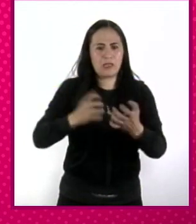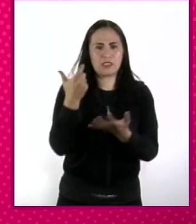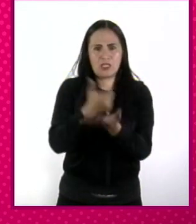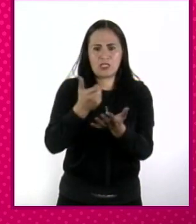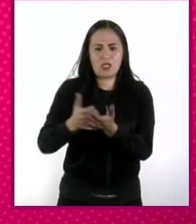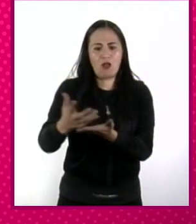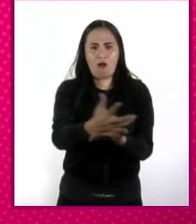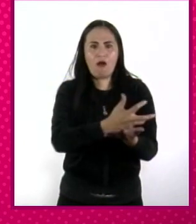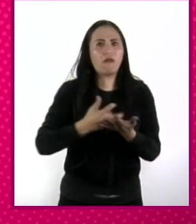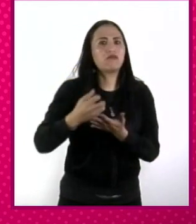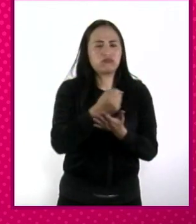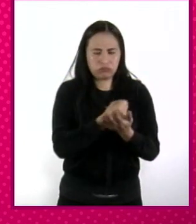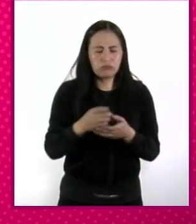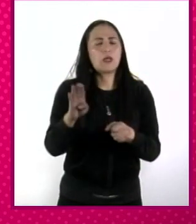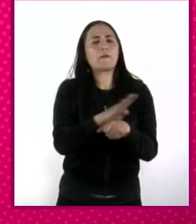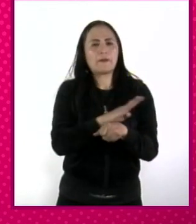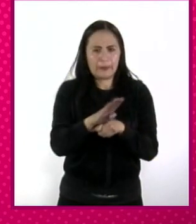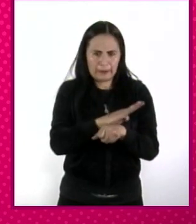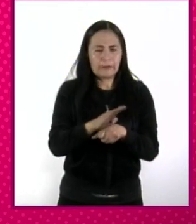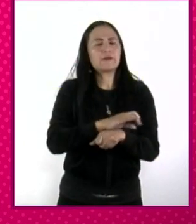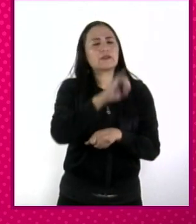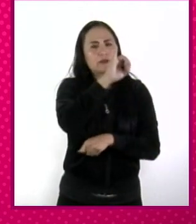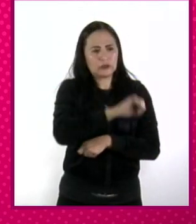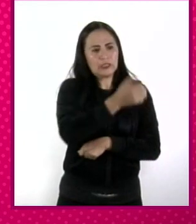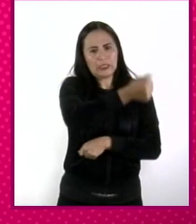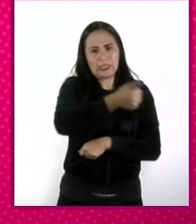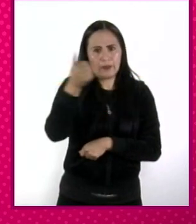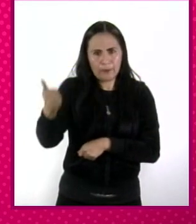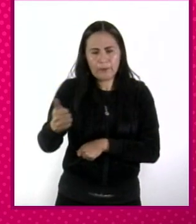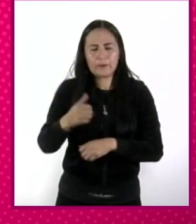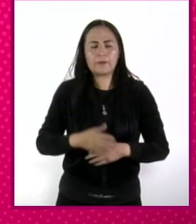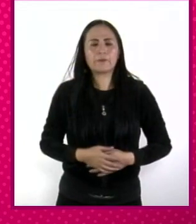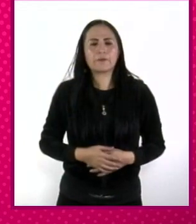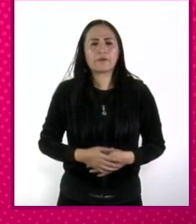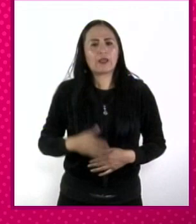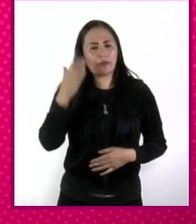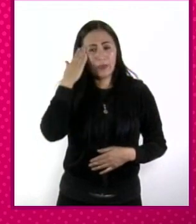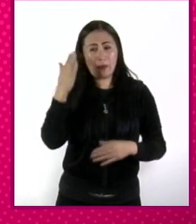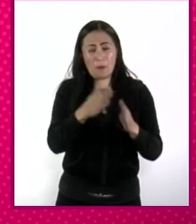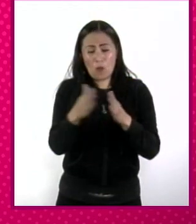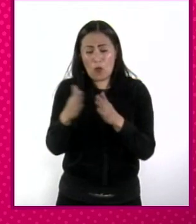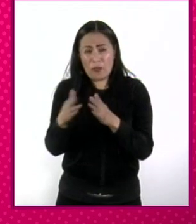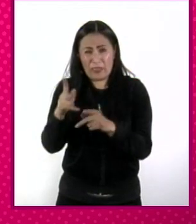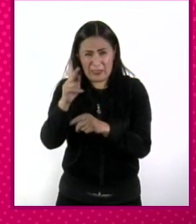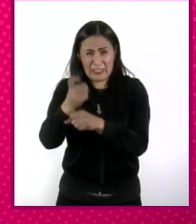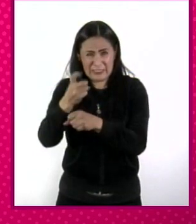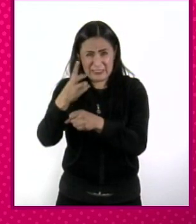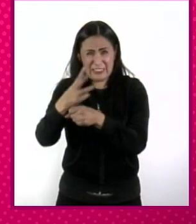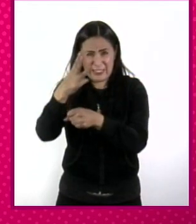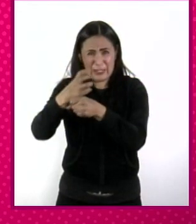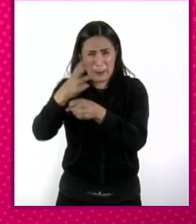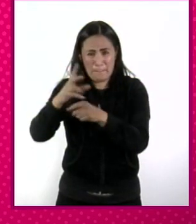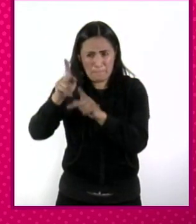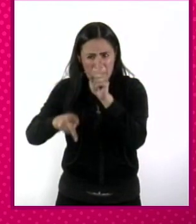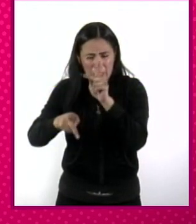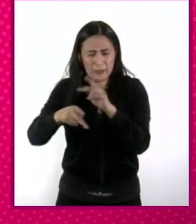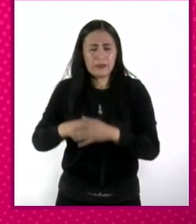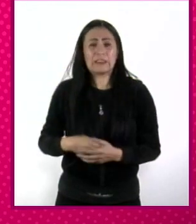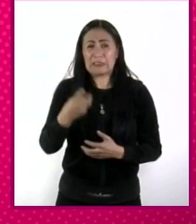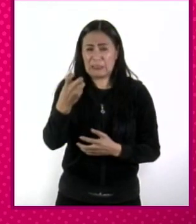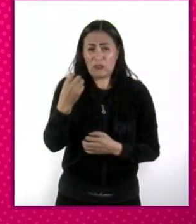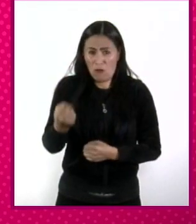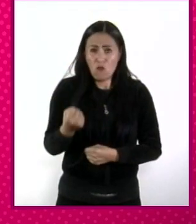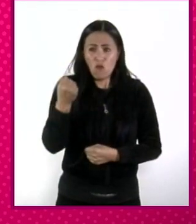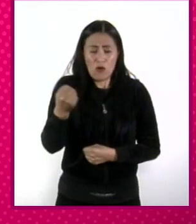supuesto para obtener beneficios personales. Y entonces en esta tercera etapa ese complejo militar industrial ya es